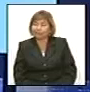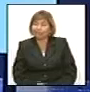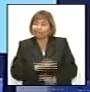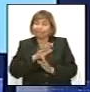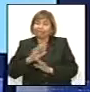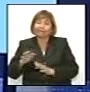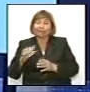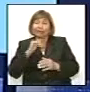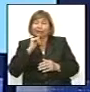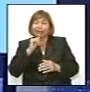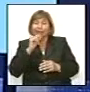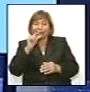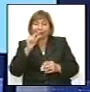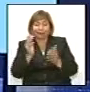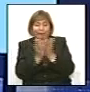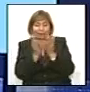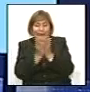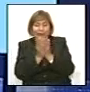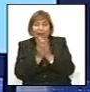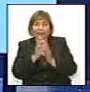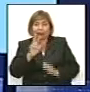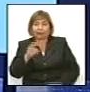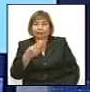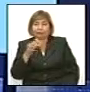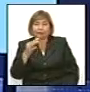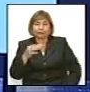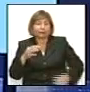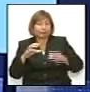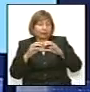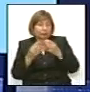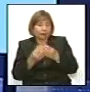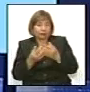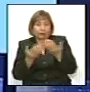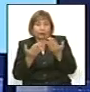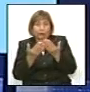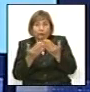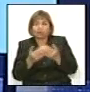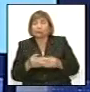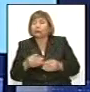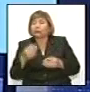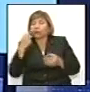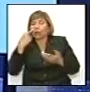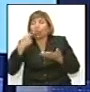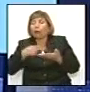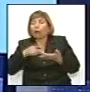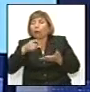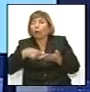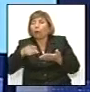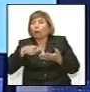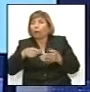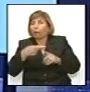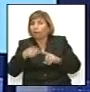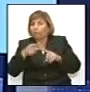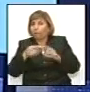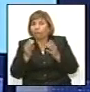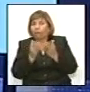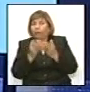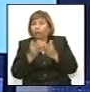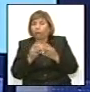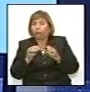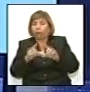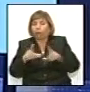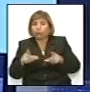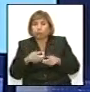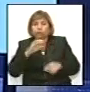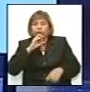pocos días del inicio del año escolar 2019, la Comisión de Educación inspeccionó varios planteles educativos ubicados